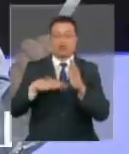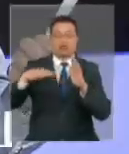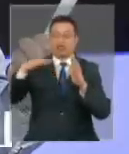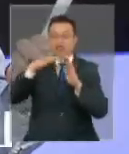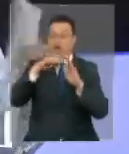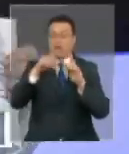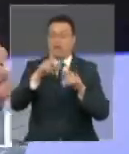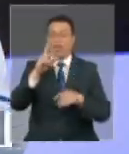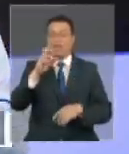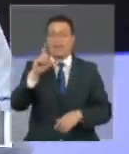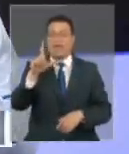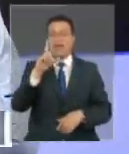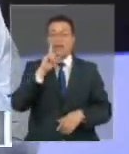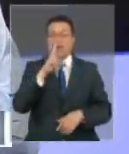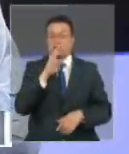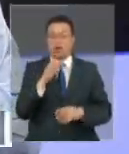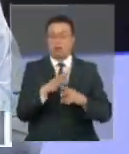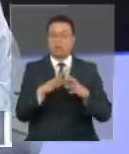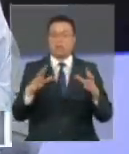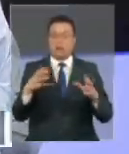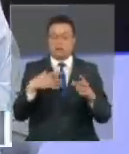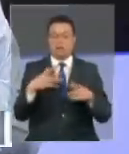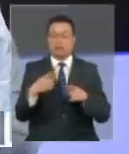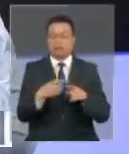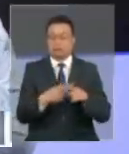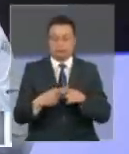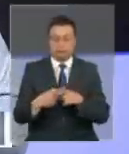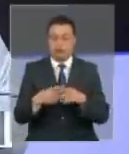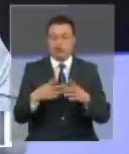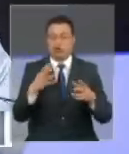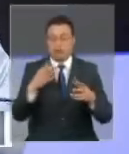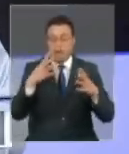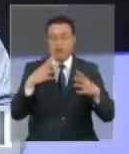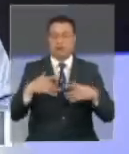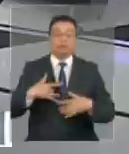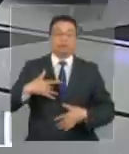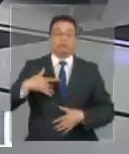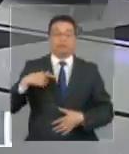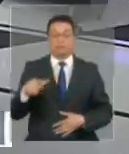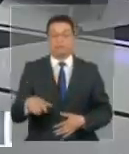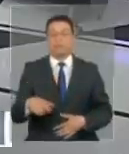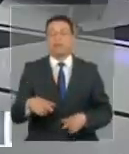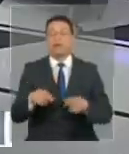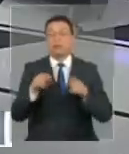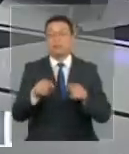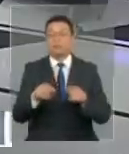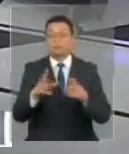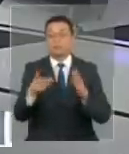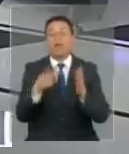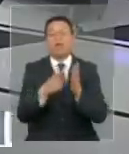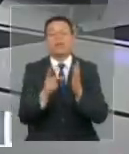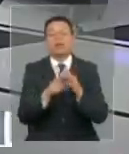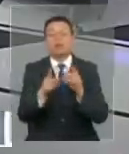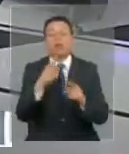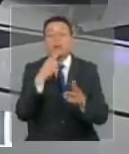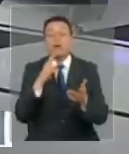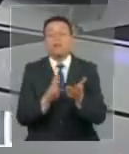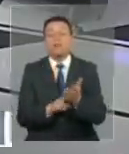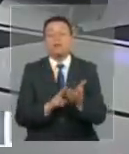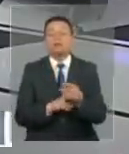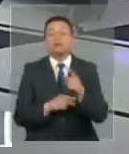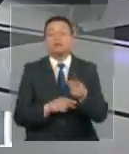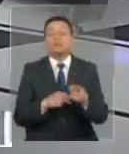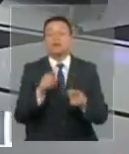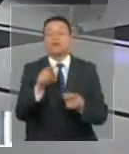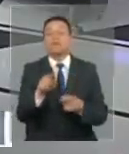en aquellos delitos de mayor connotación social. Esa es el diagnóstico y esa es la realidad en Recoleta.